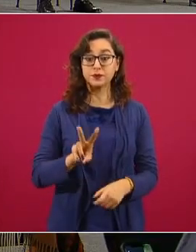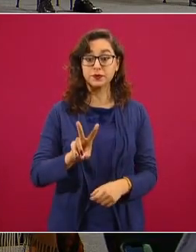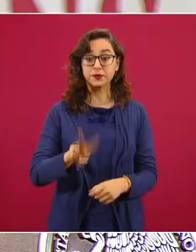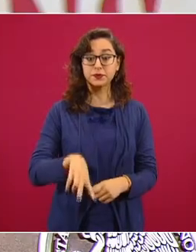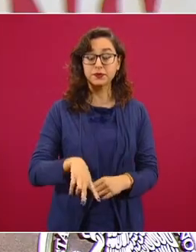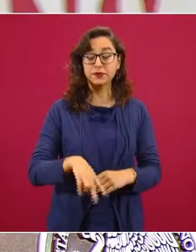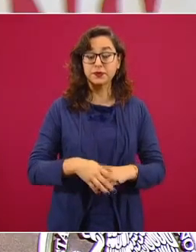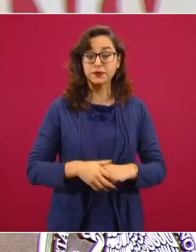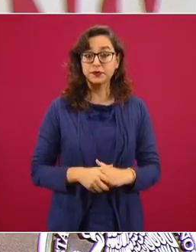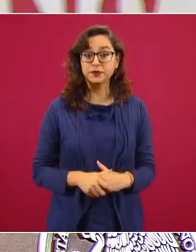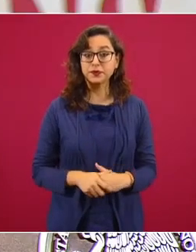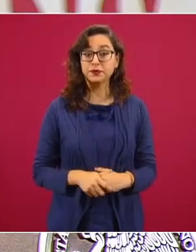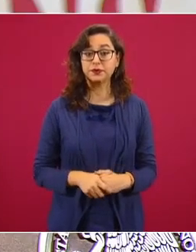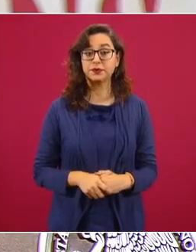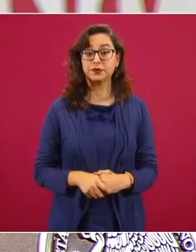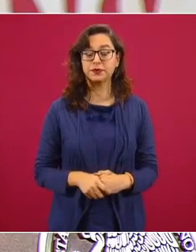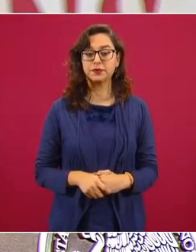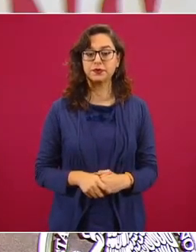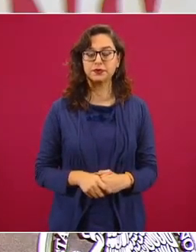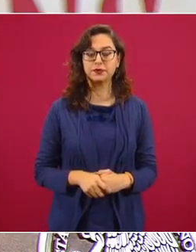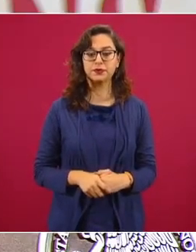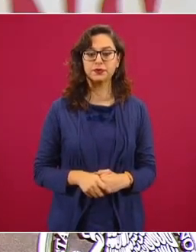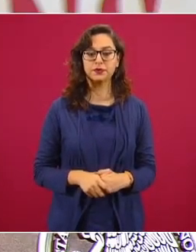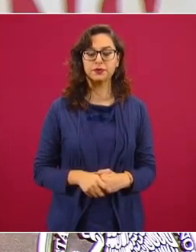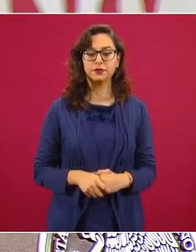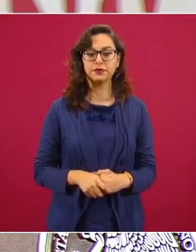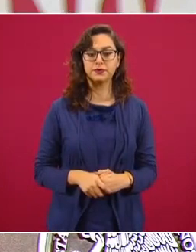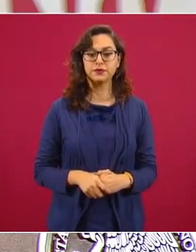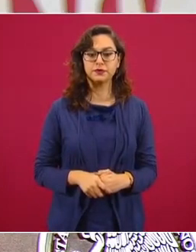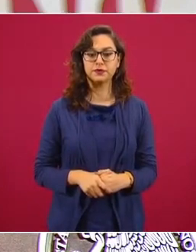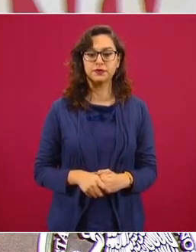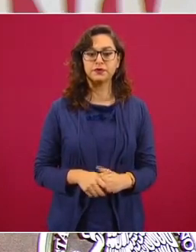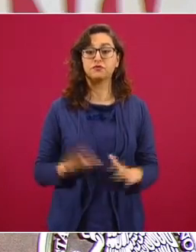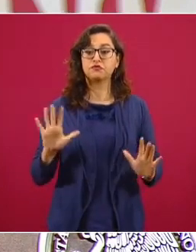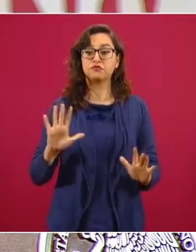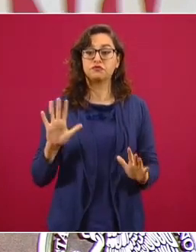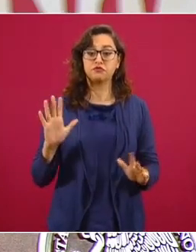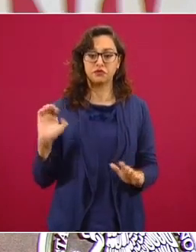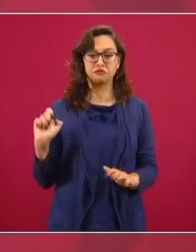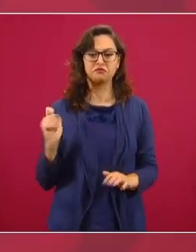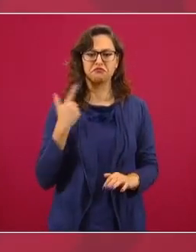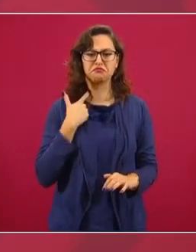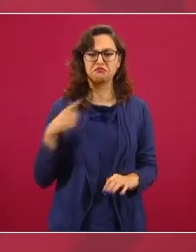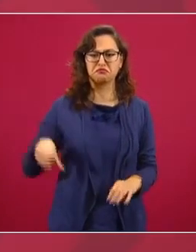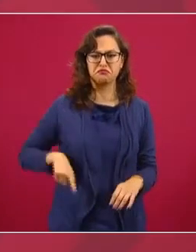convivían y en algunos casos hasta decidían